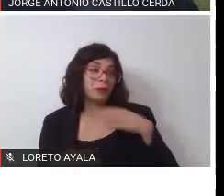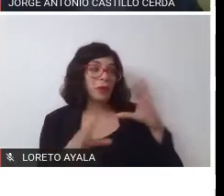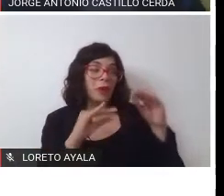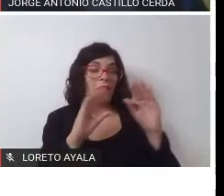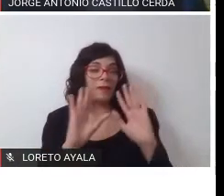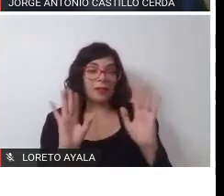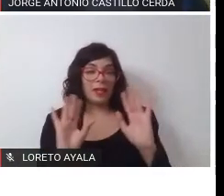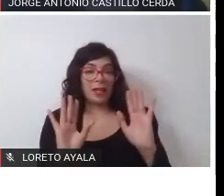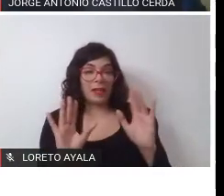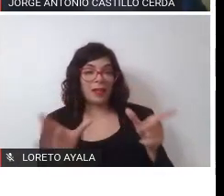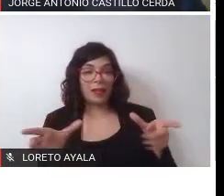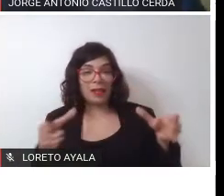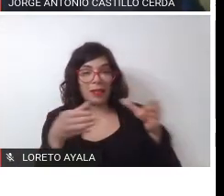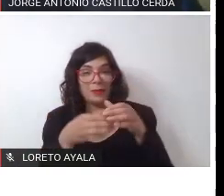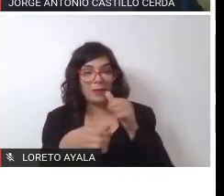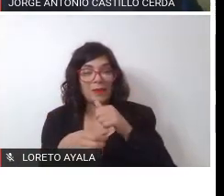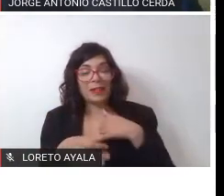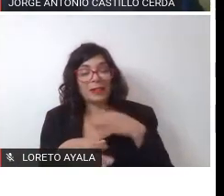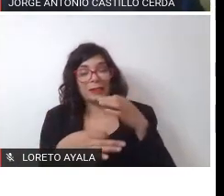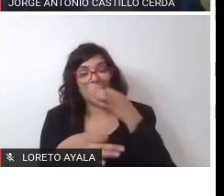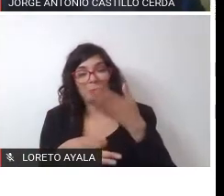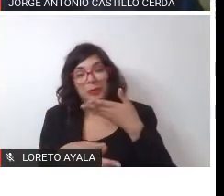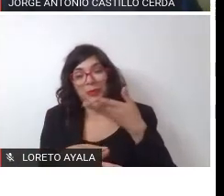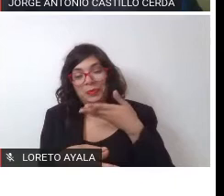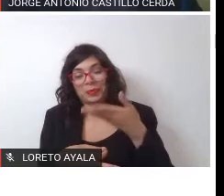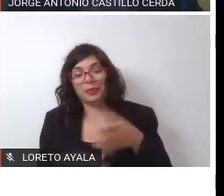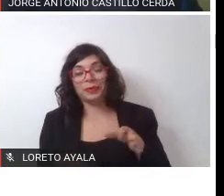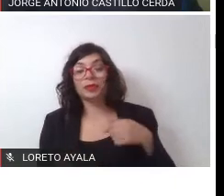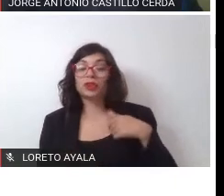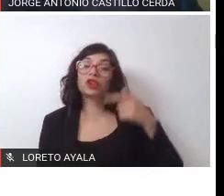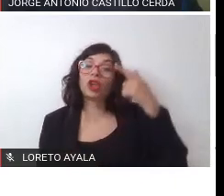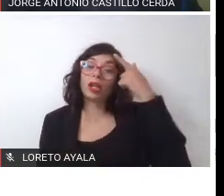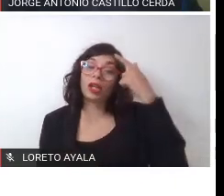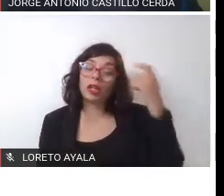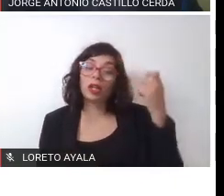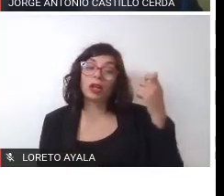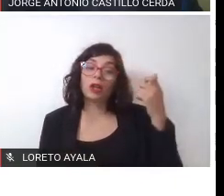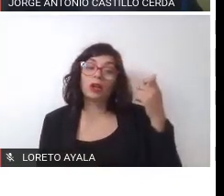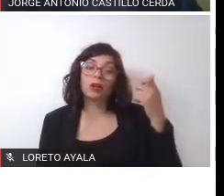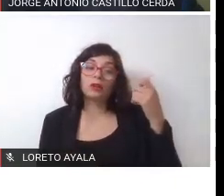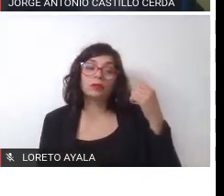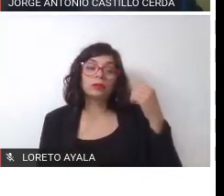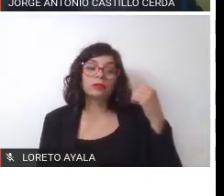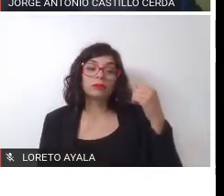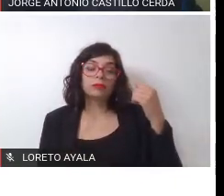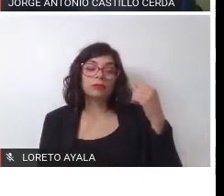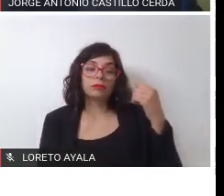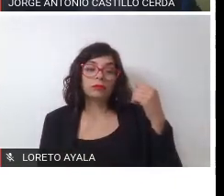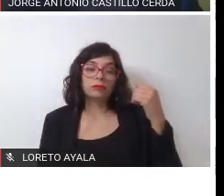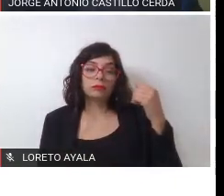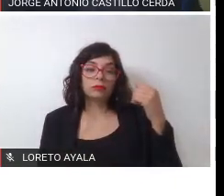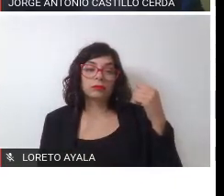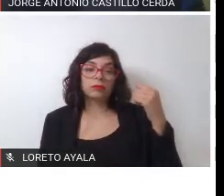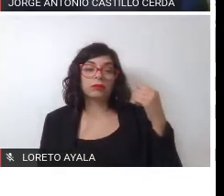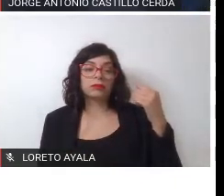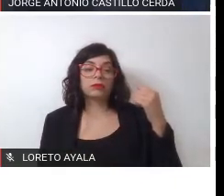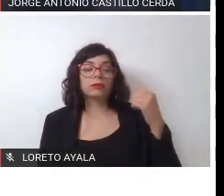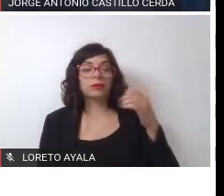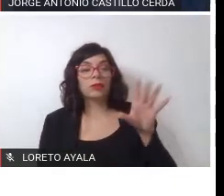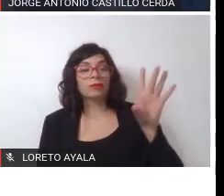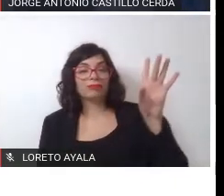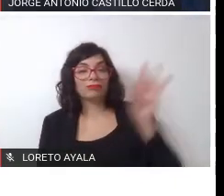todavía con el equipo, así que es una infidencia. Creo que vamos a traer a